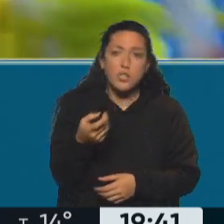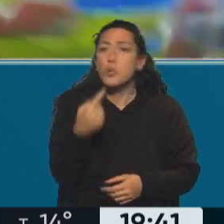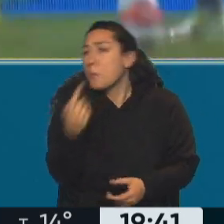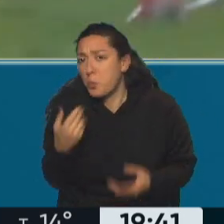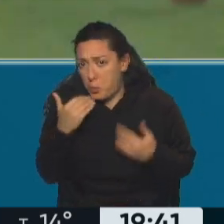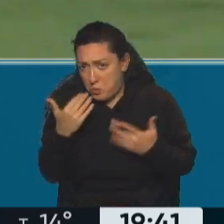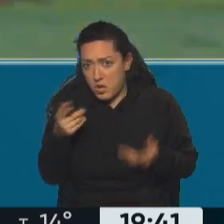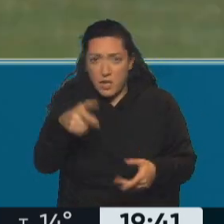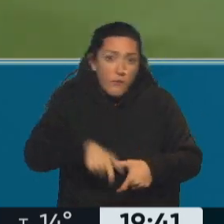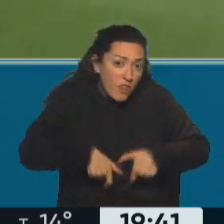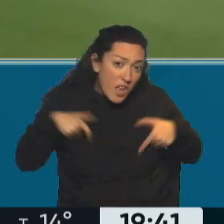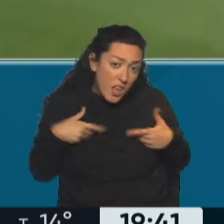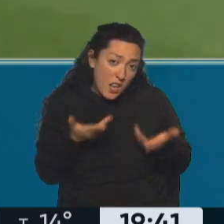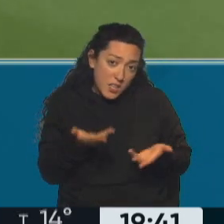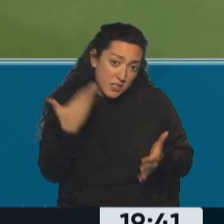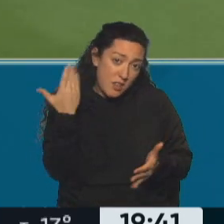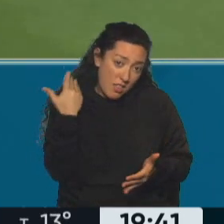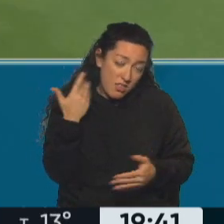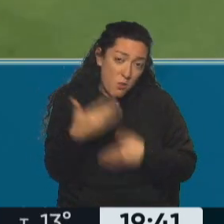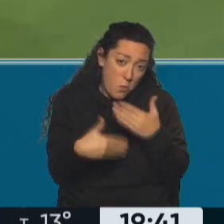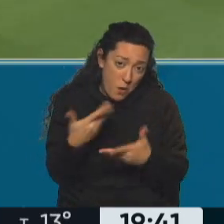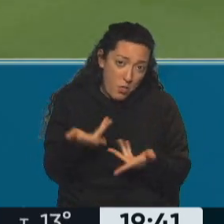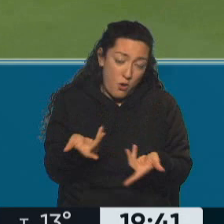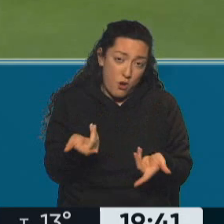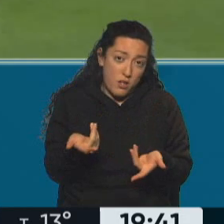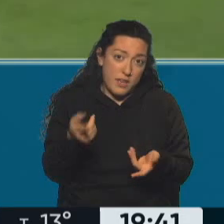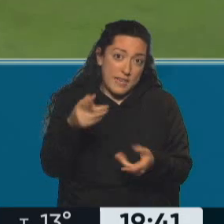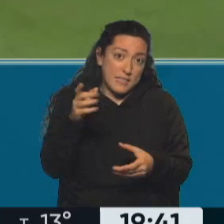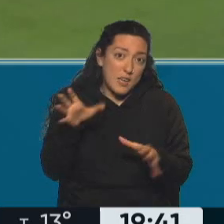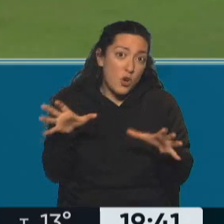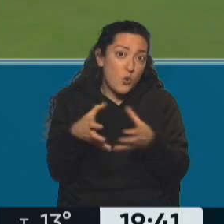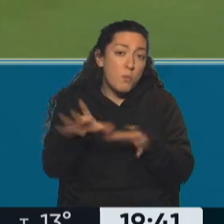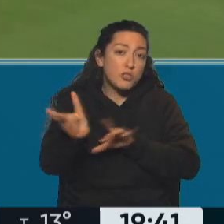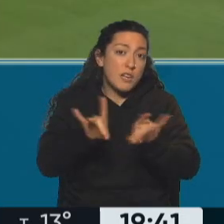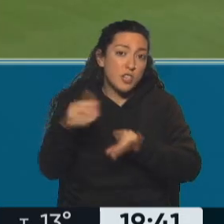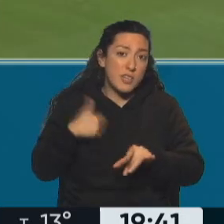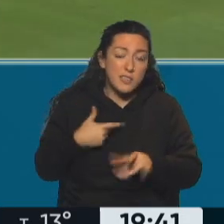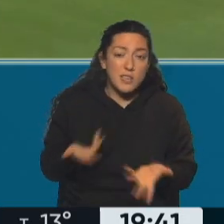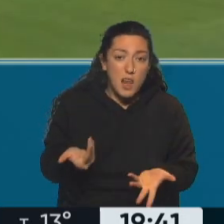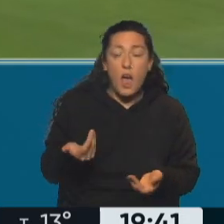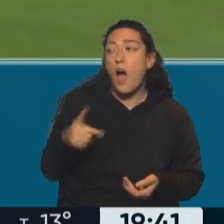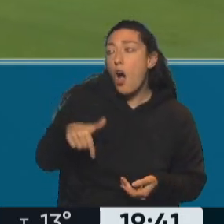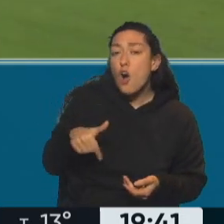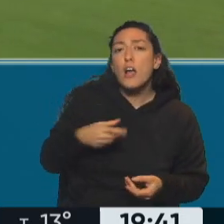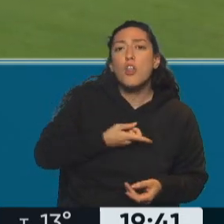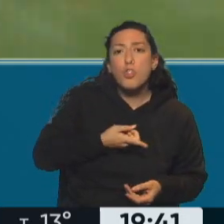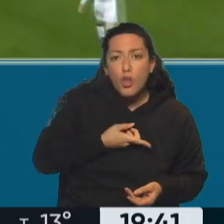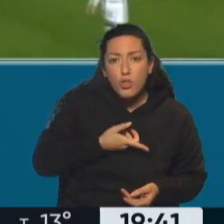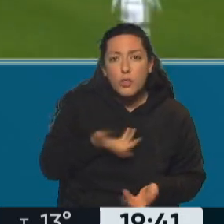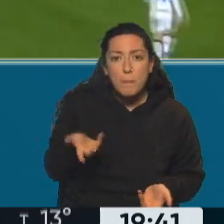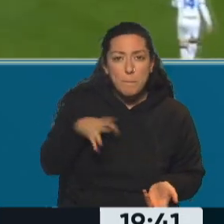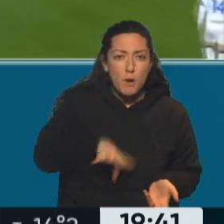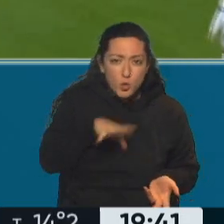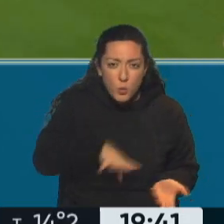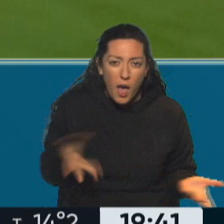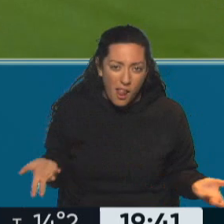es de Vélez y jugó en Vélez y es un hombre clave en la selección. ¿Y ahora argentina. Dónde está? No, ahora está en Portugal. Por eso. Pero ¿dónde?